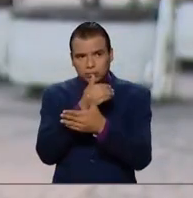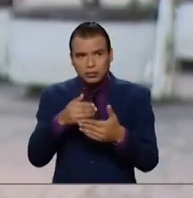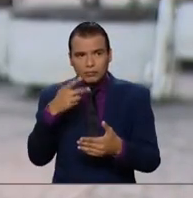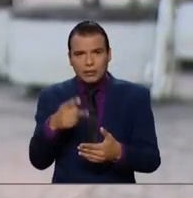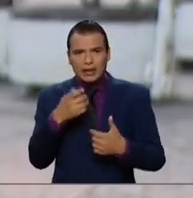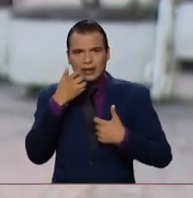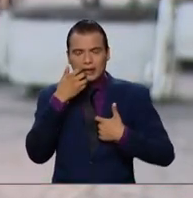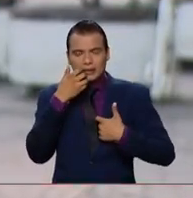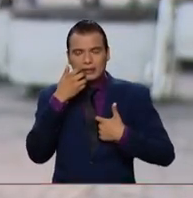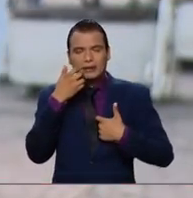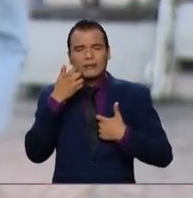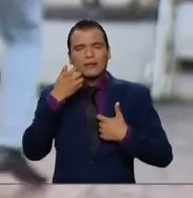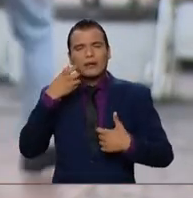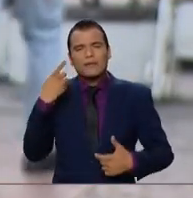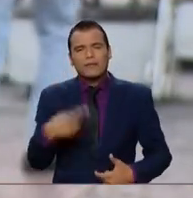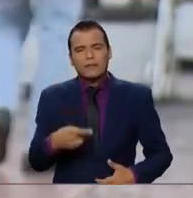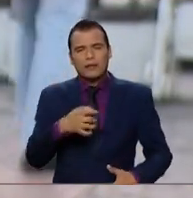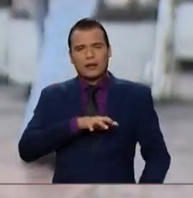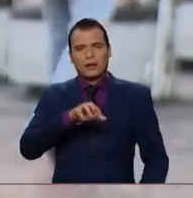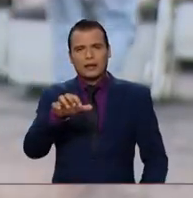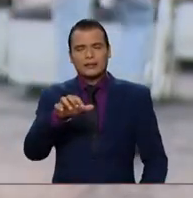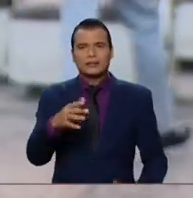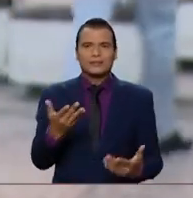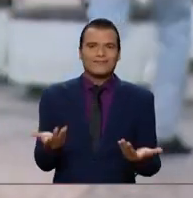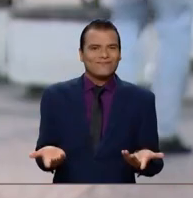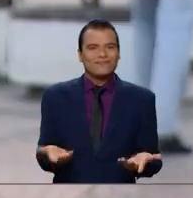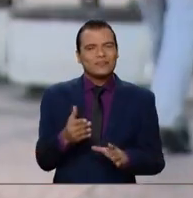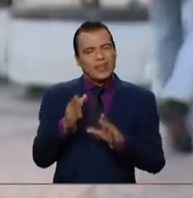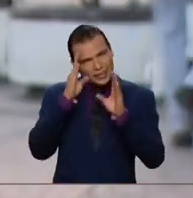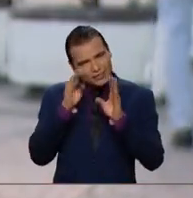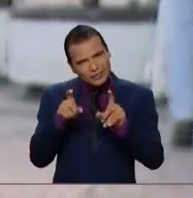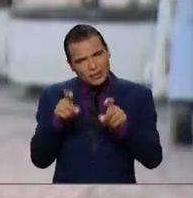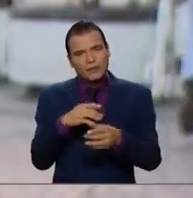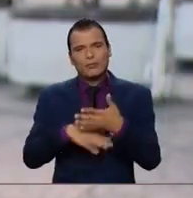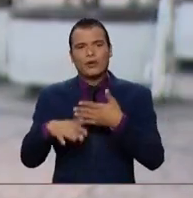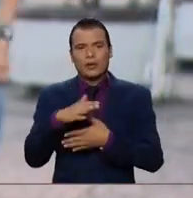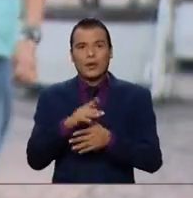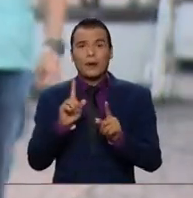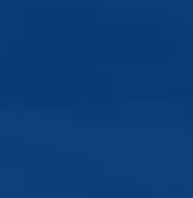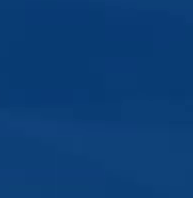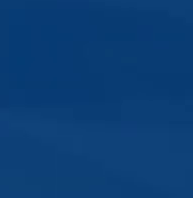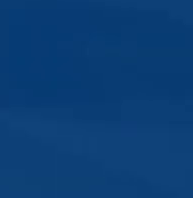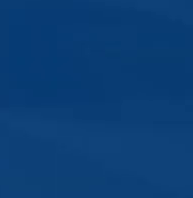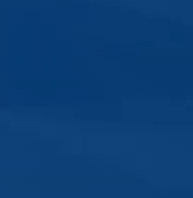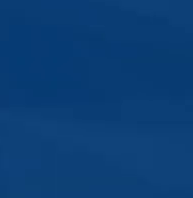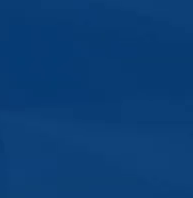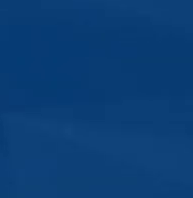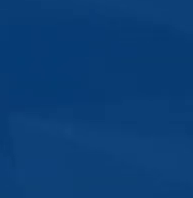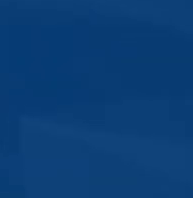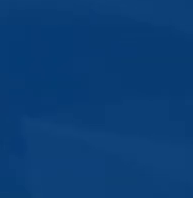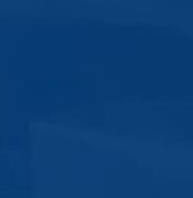infantil, las barreras de acceso continúan por diversas razones en muchas regiones del país.